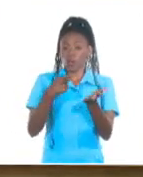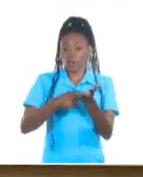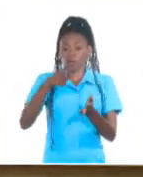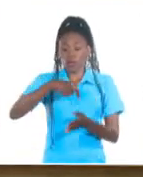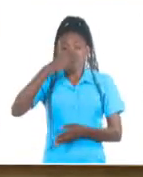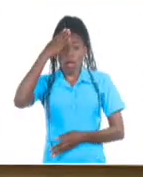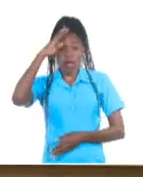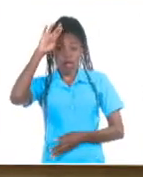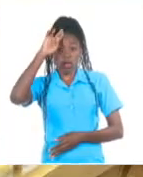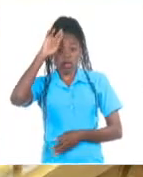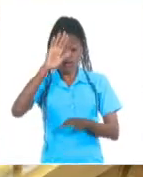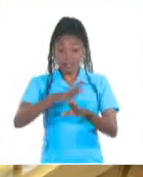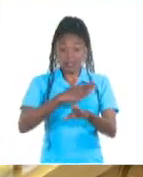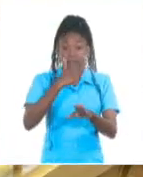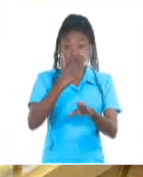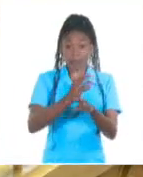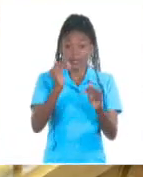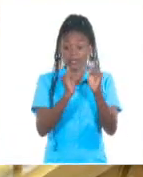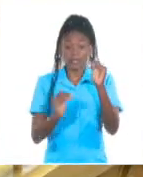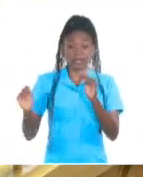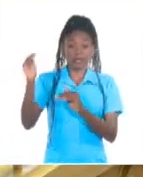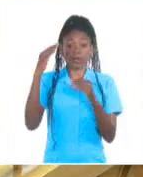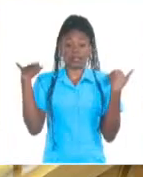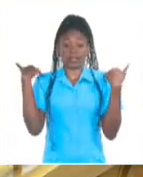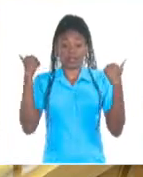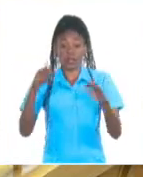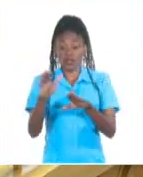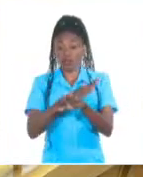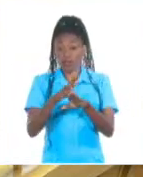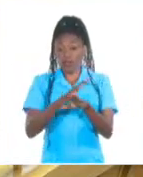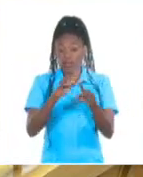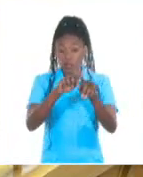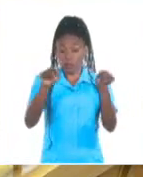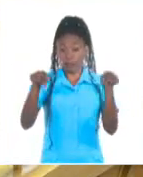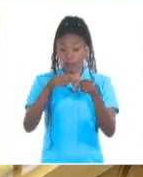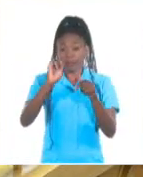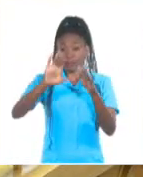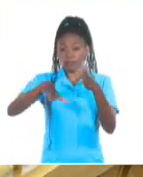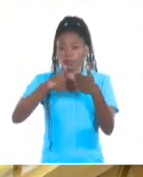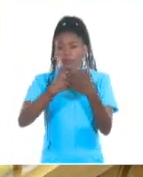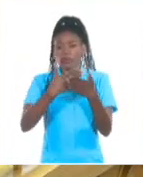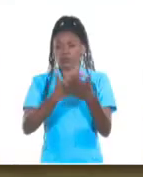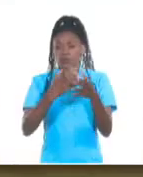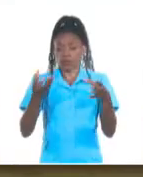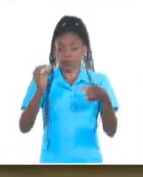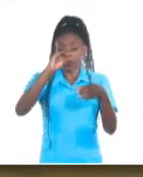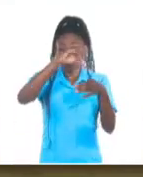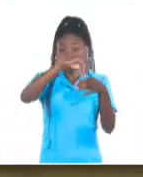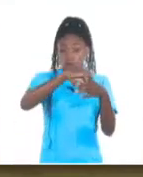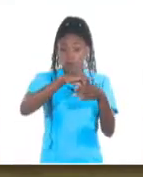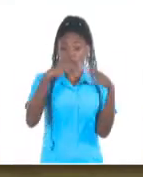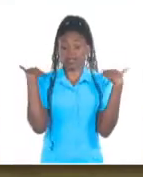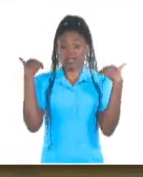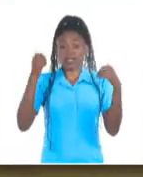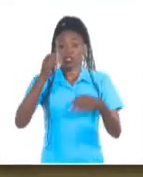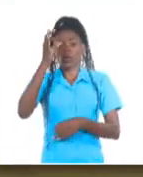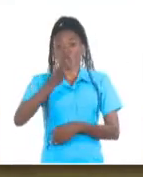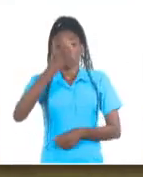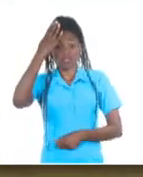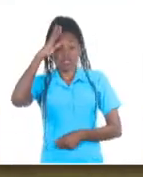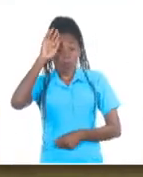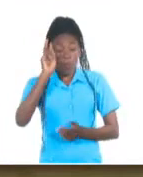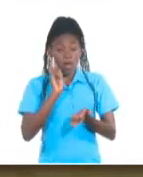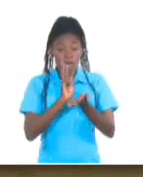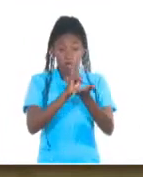caribeña. Posteriormente, ministros y directivos de varias carteras e instituciones que forman parte de la delegación oficial cubana a esta